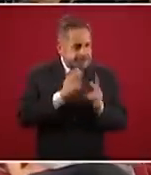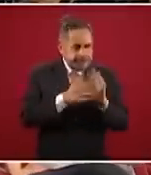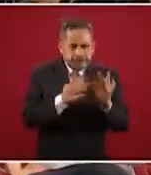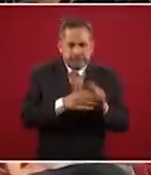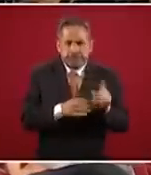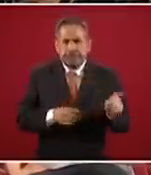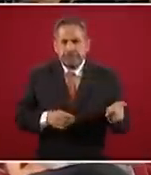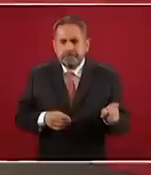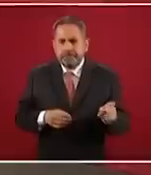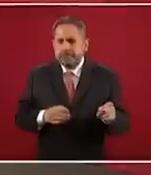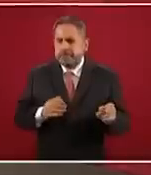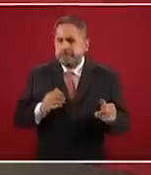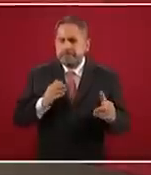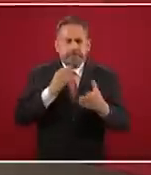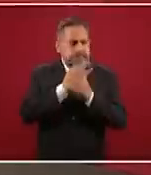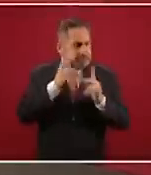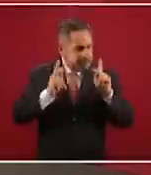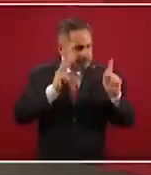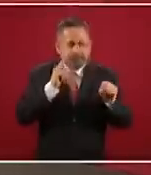una visita